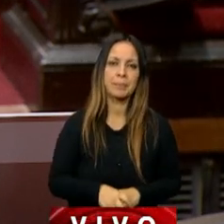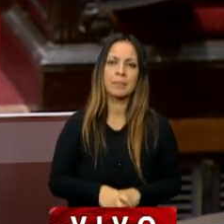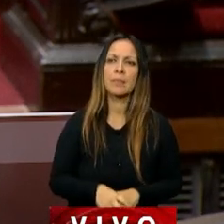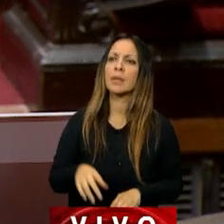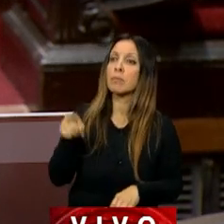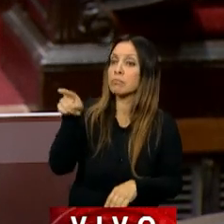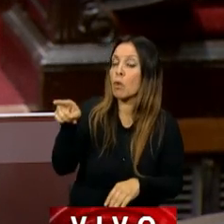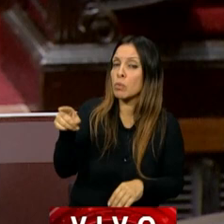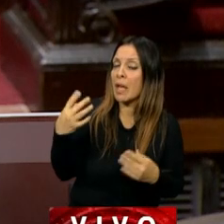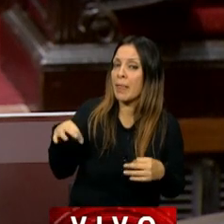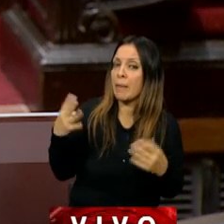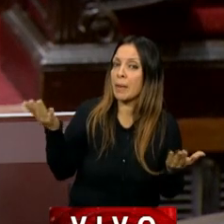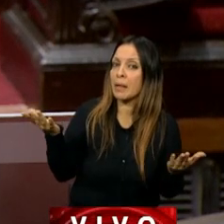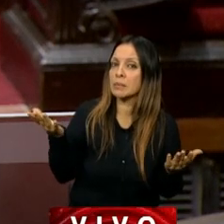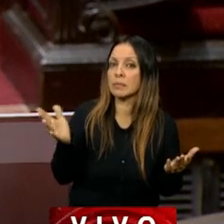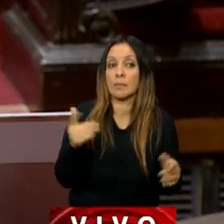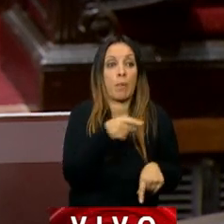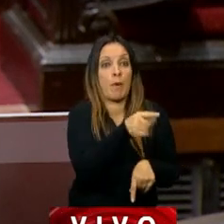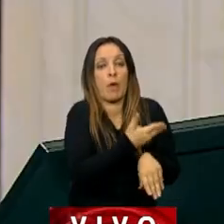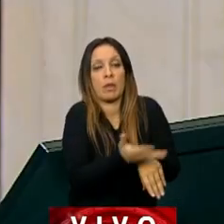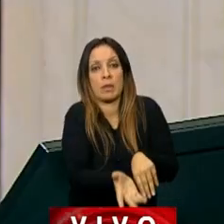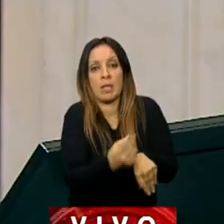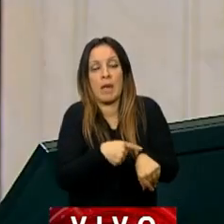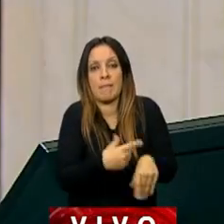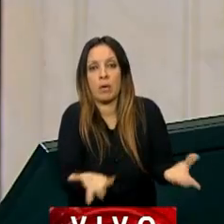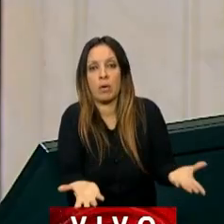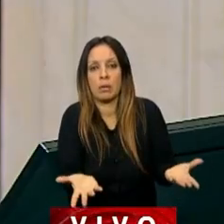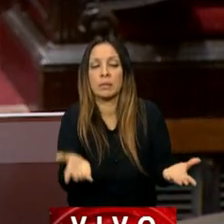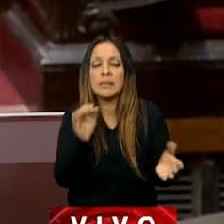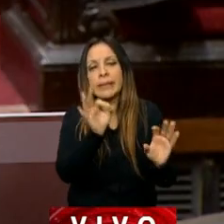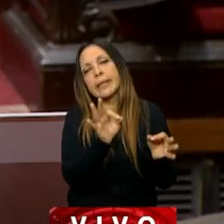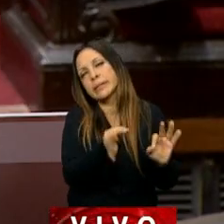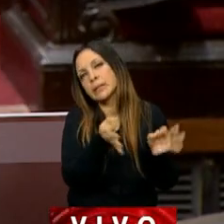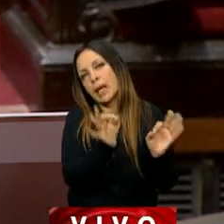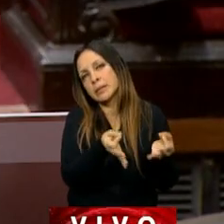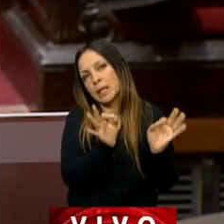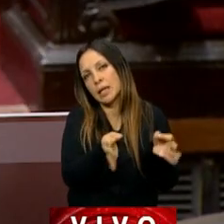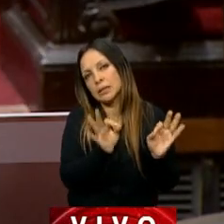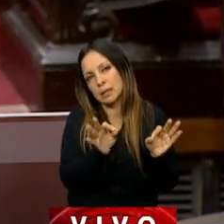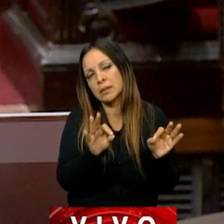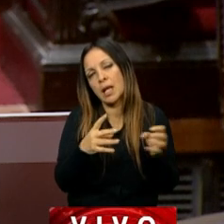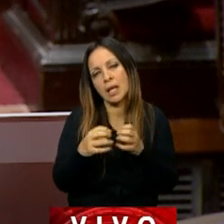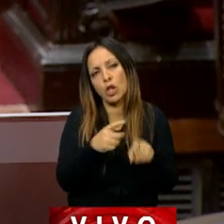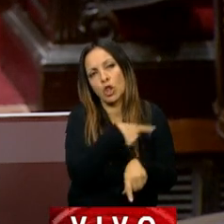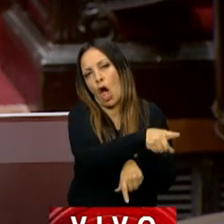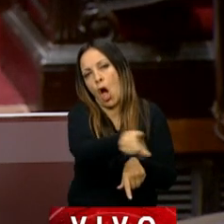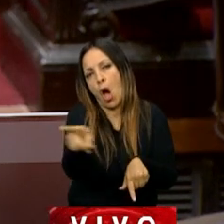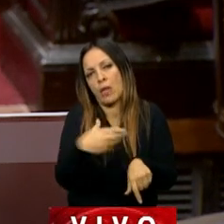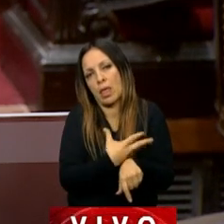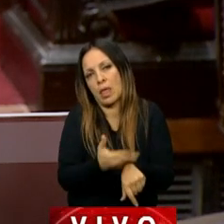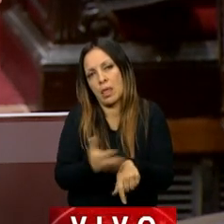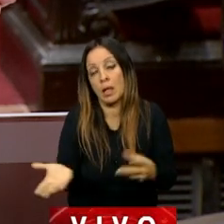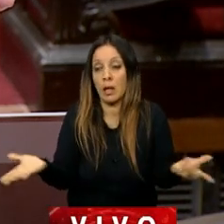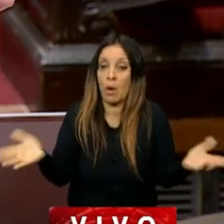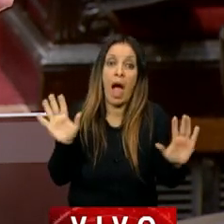Usted debería ser... Pero está pasado 2 minutos. Estoy pasado, diputado, de tiempo, sí. Ya durante toda la sesión estuvieron pasados de tiempo.